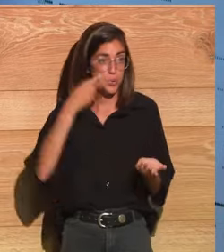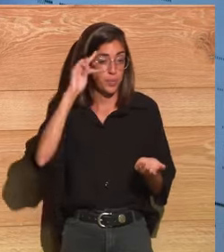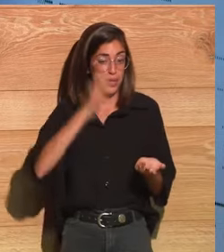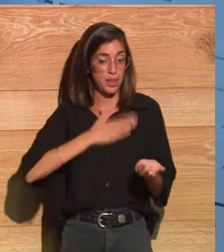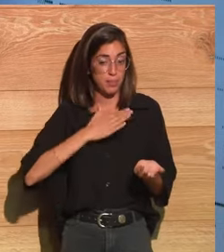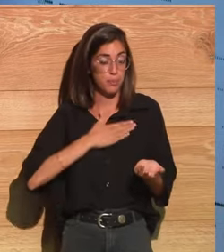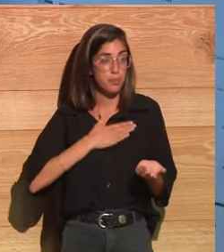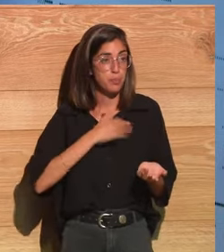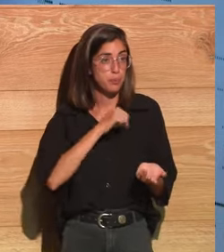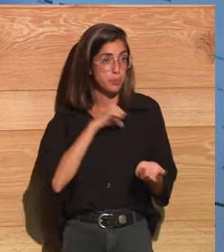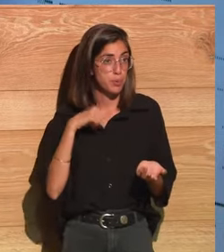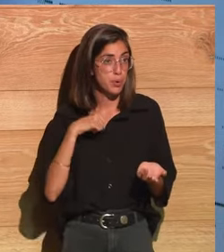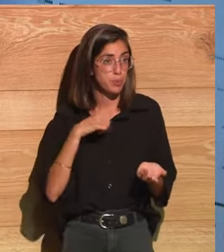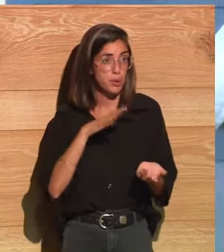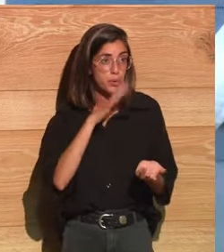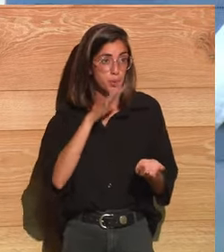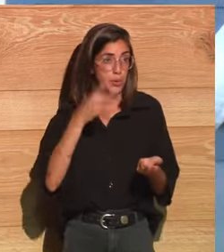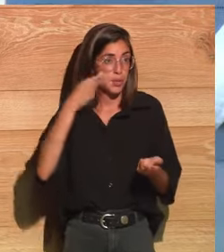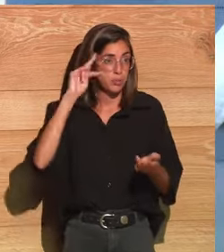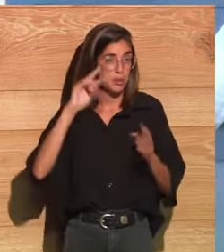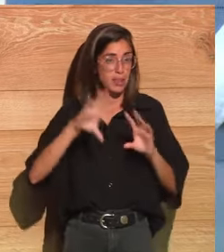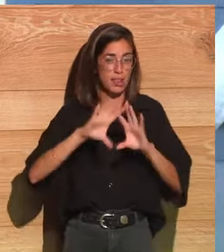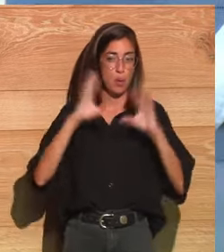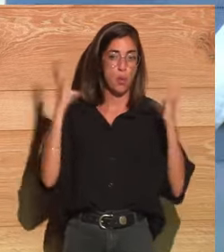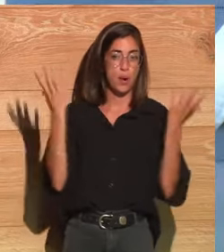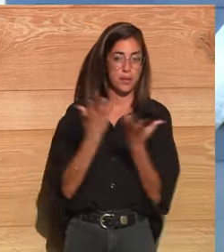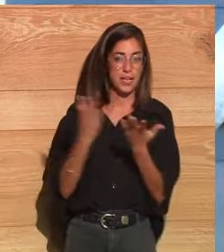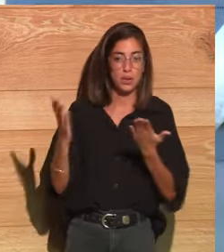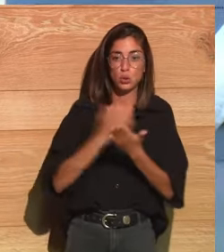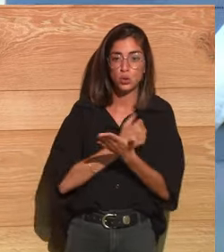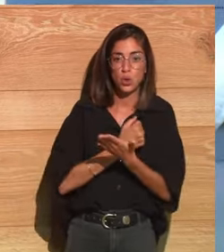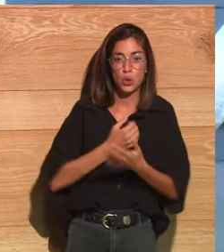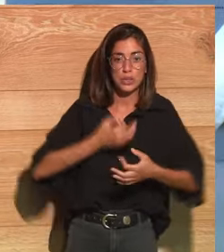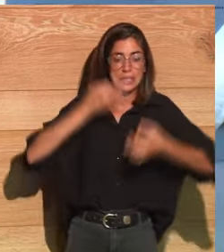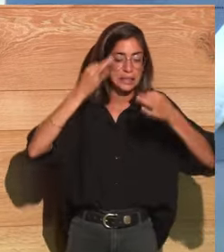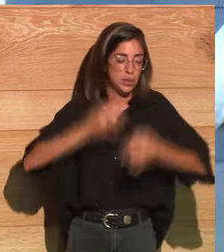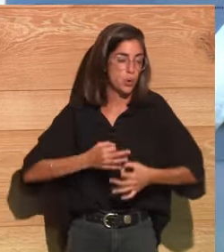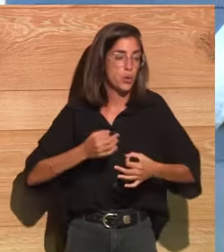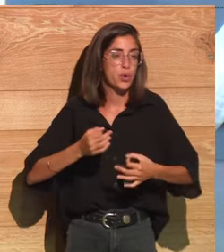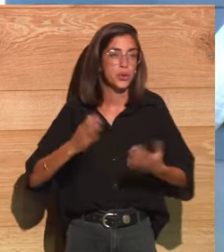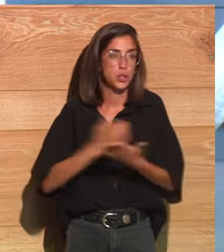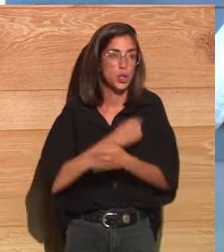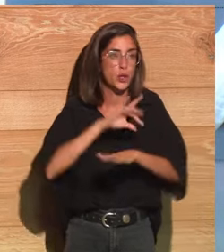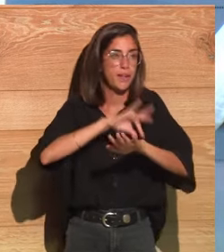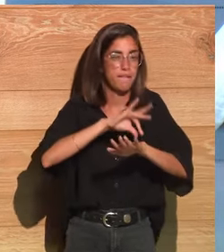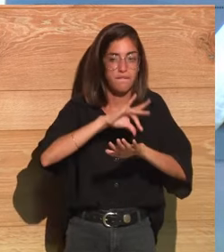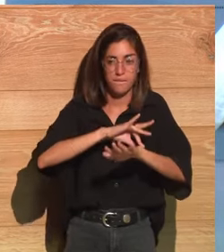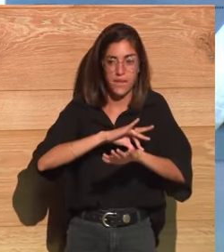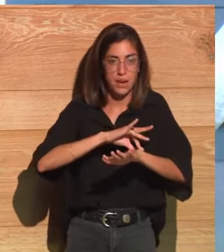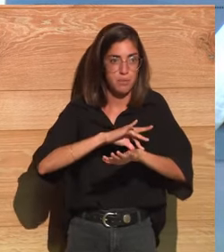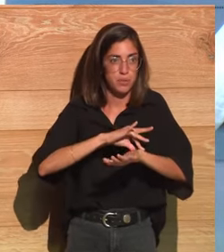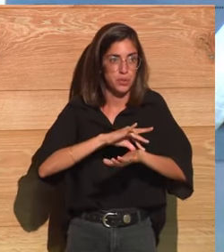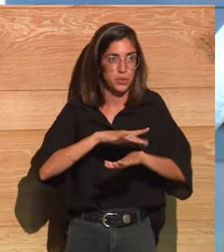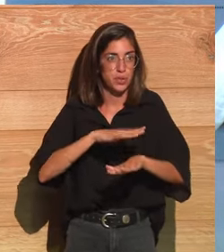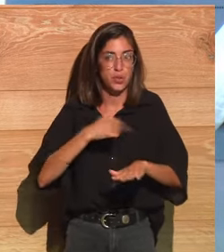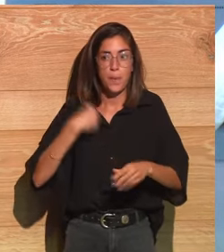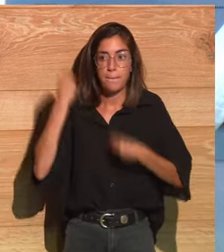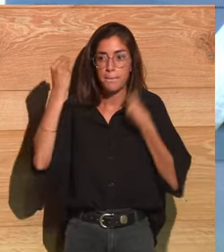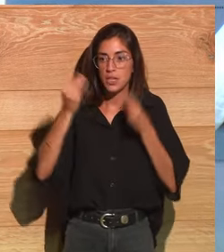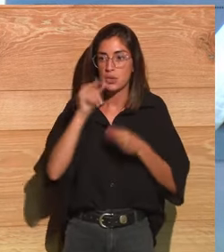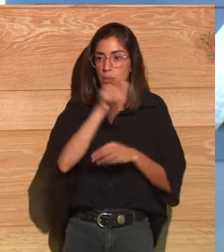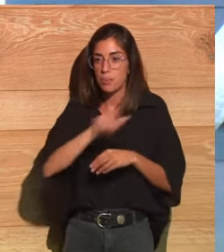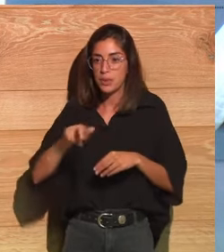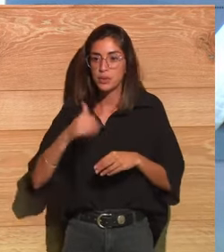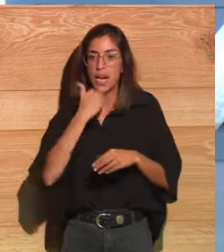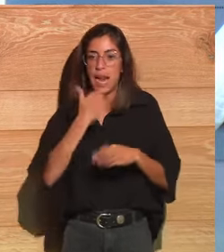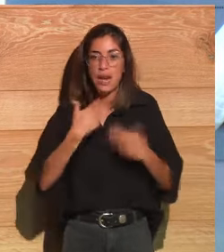experiencia, yo creo que la experiencia universal en la que todos los que estamos aquí alguna vez hemos estado enfermos, ¿no? No creo que nadie haya dejado alguna vez de sufrir o de